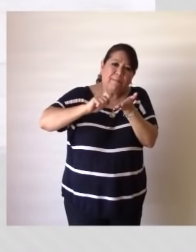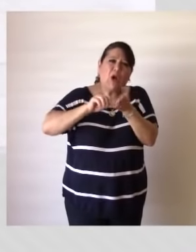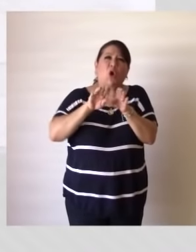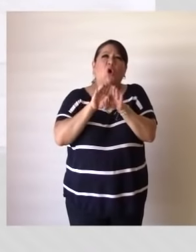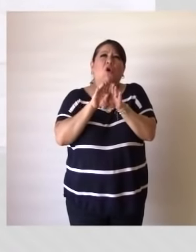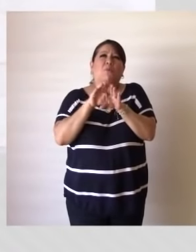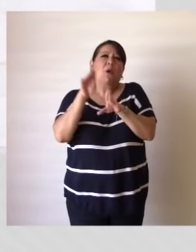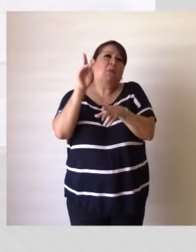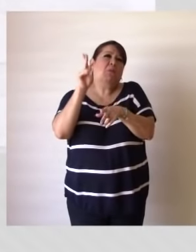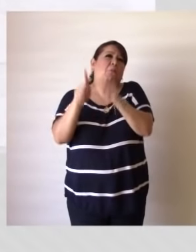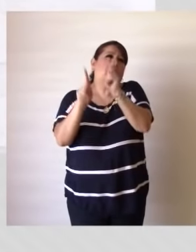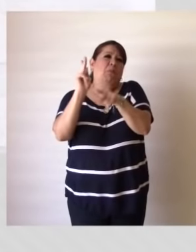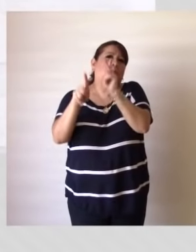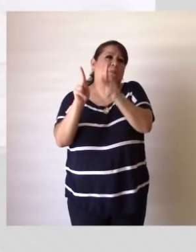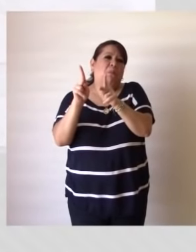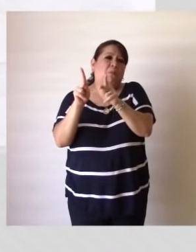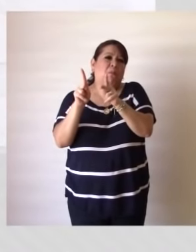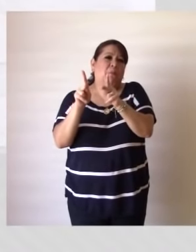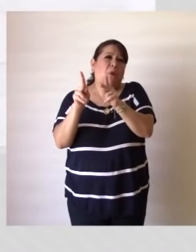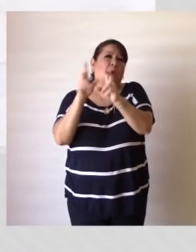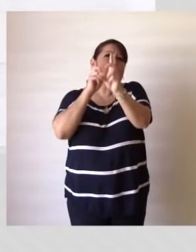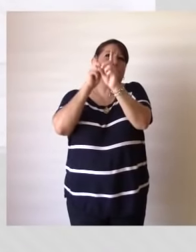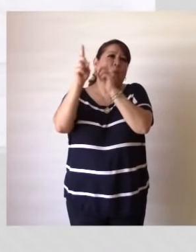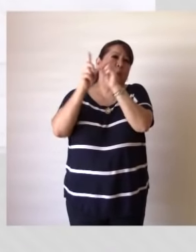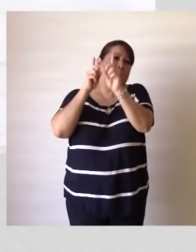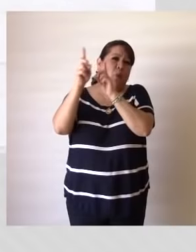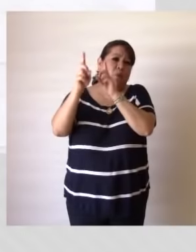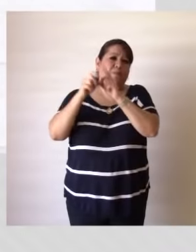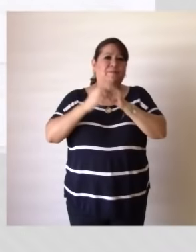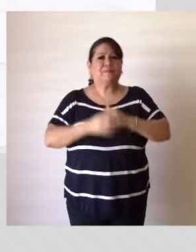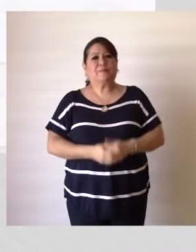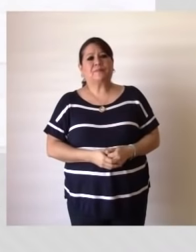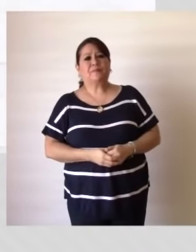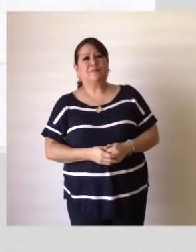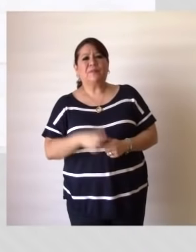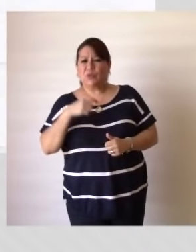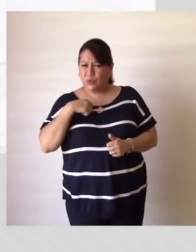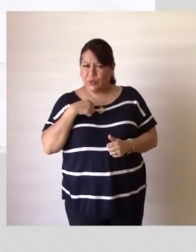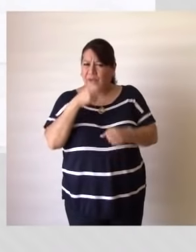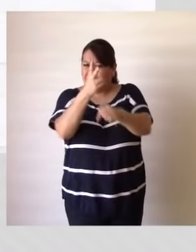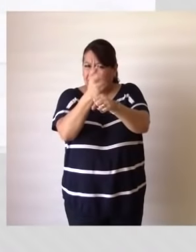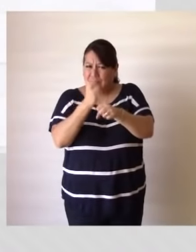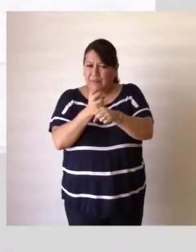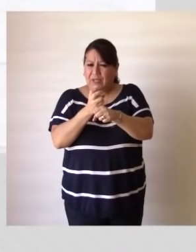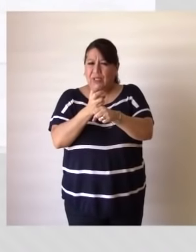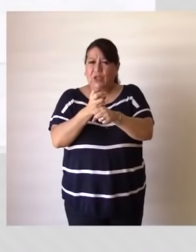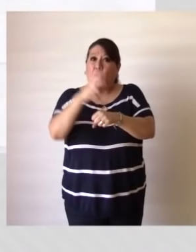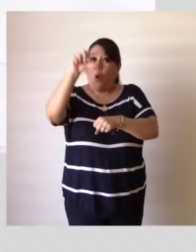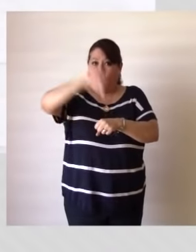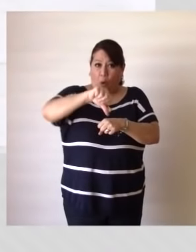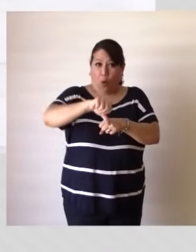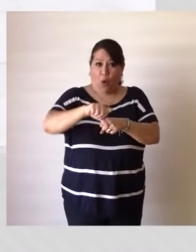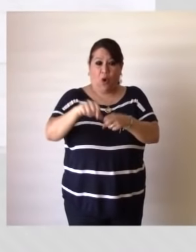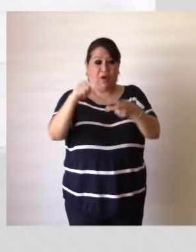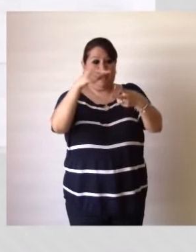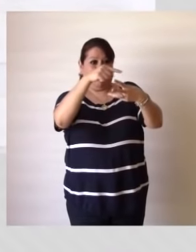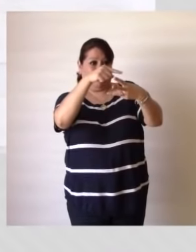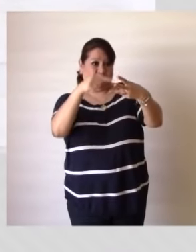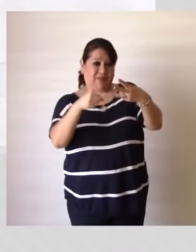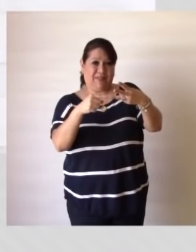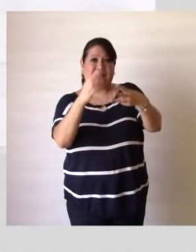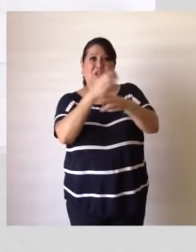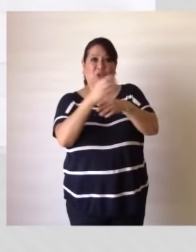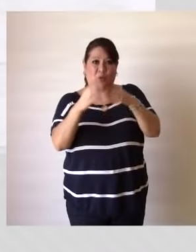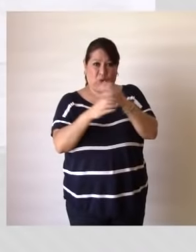simulación de un diálogo yo te invito que en este momento analicemos tres componentes que hay en